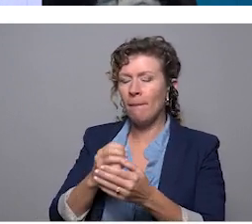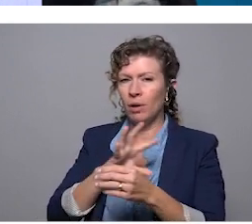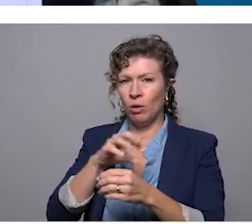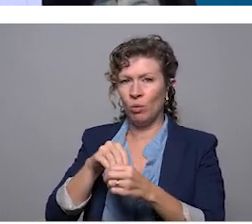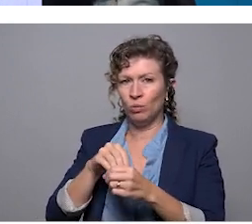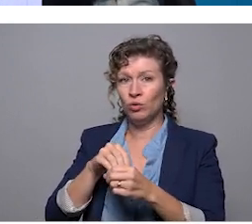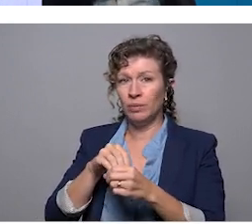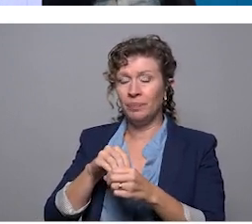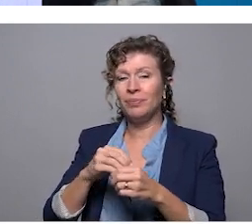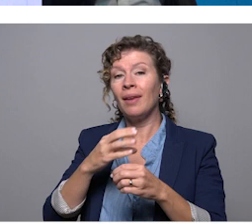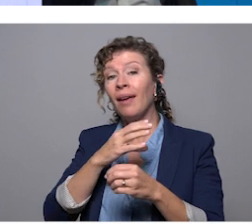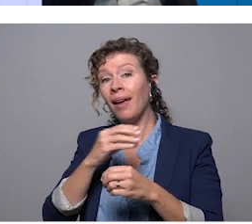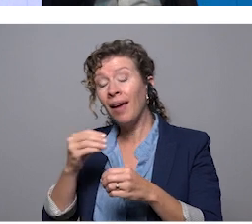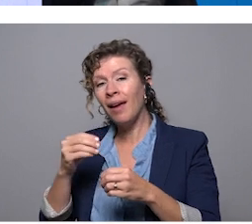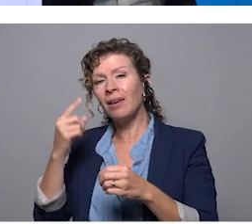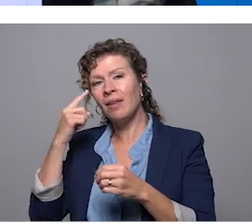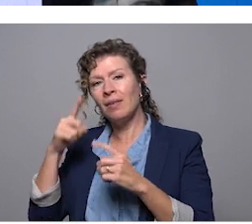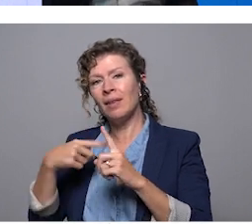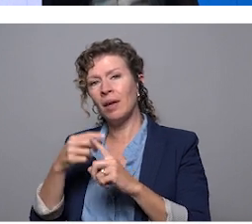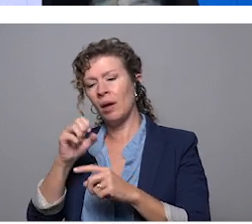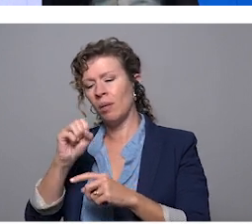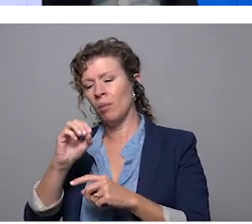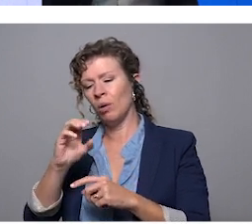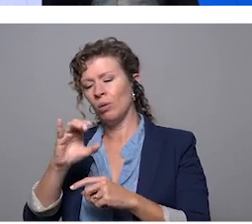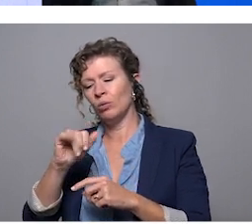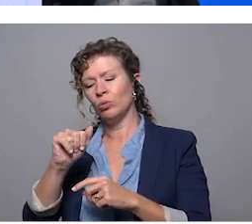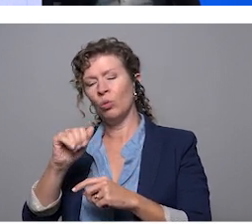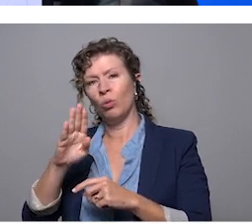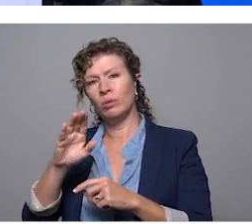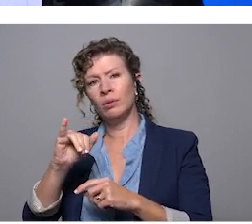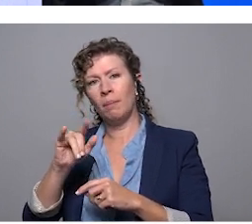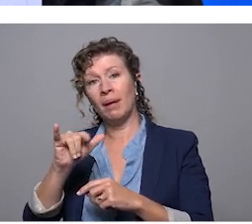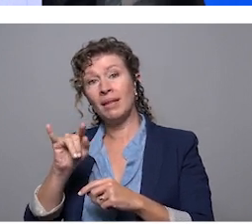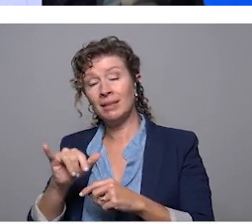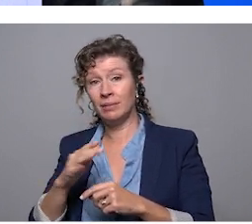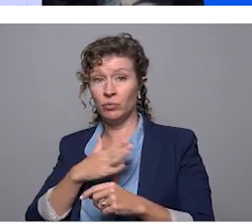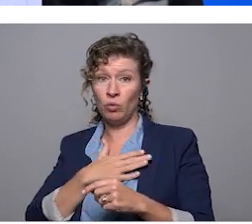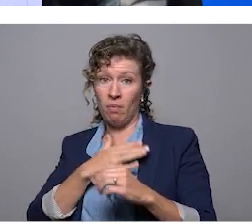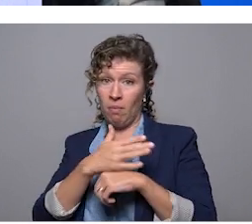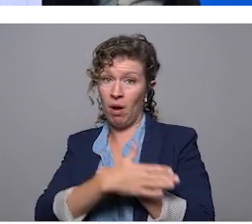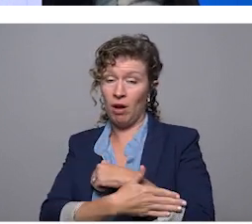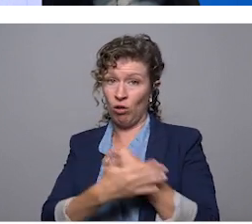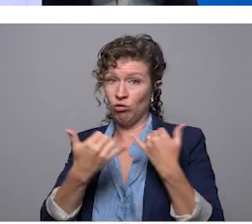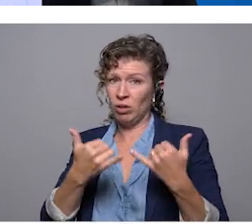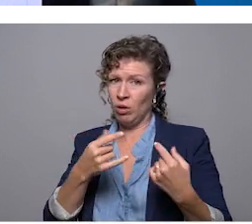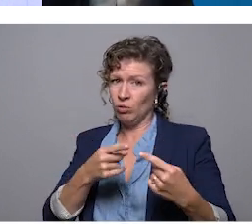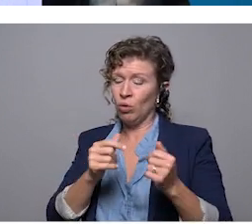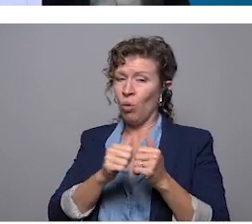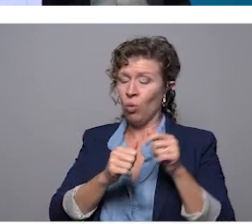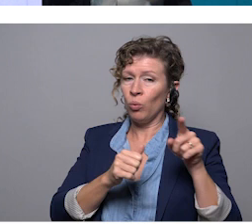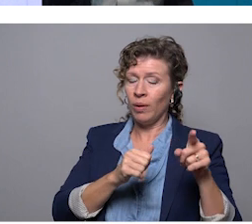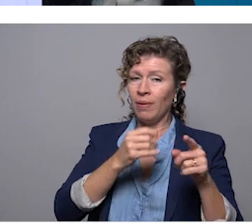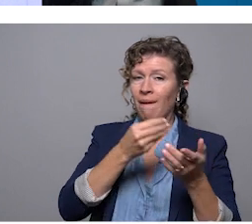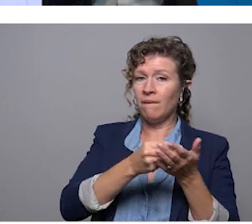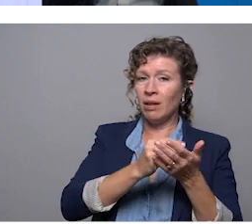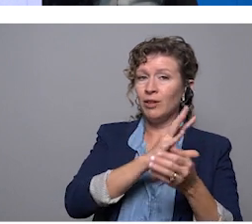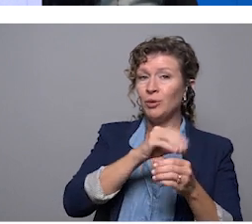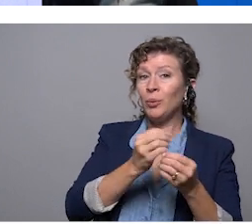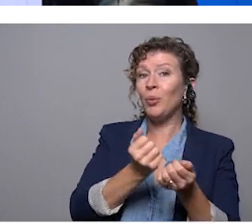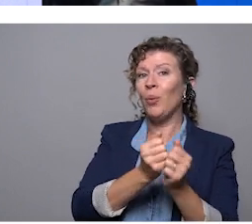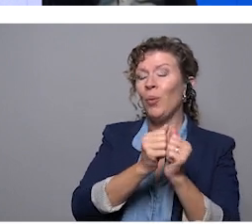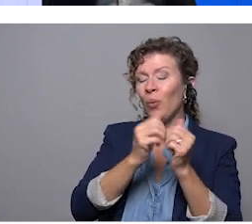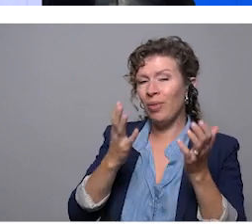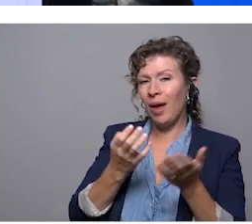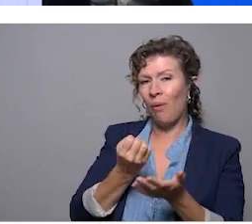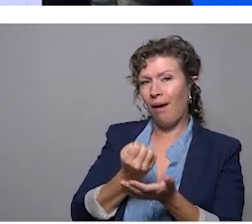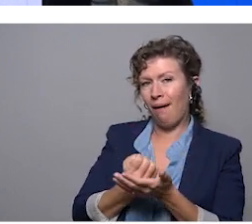país vive hoy un un efecto de la inclusión financiera sin inclusión económica y sin inclusión social que se